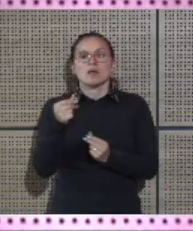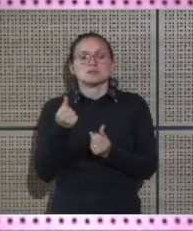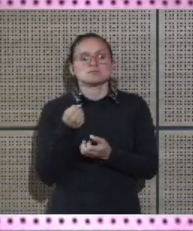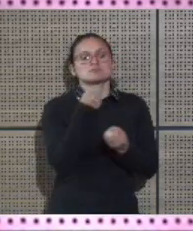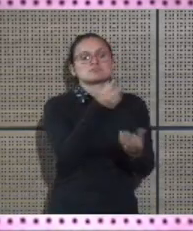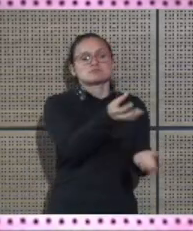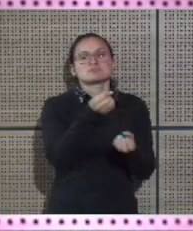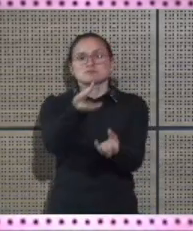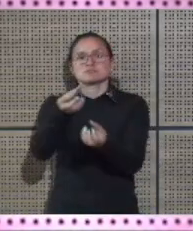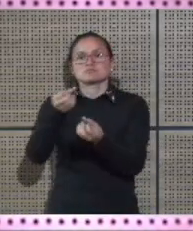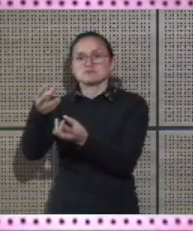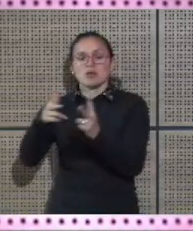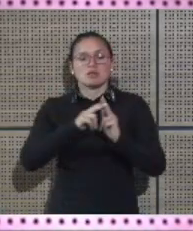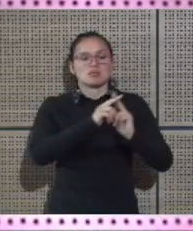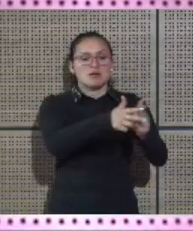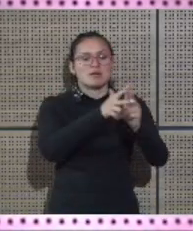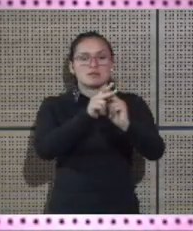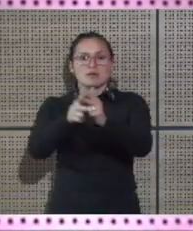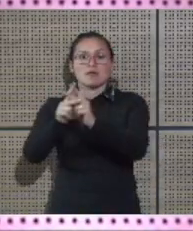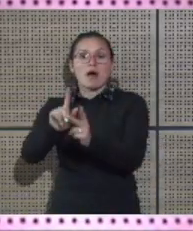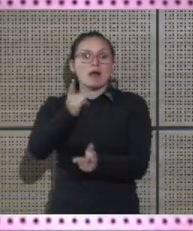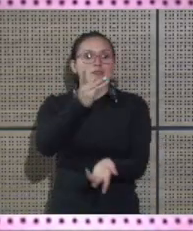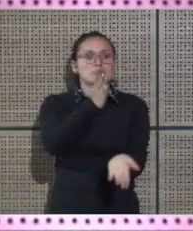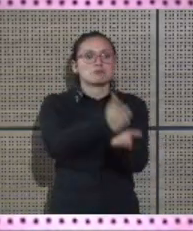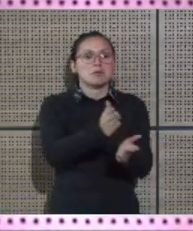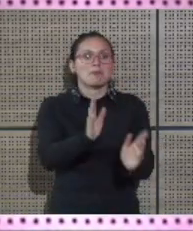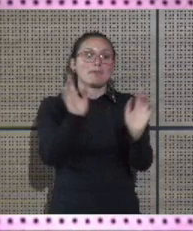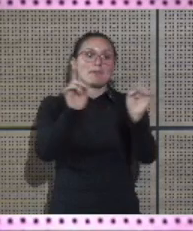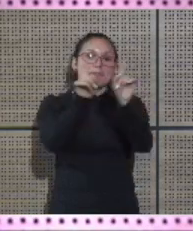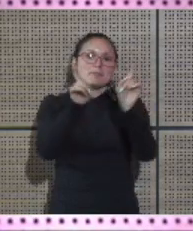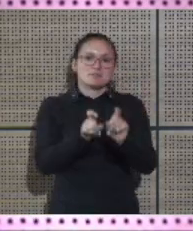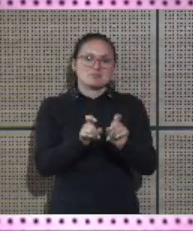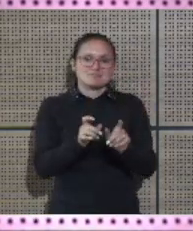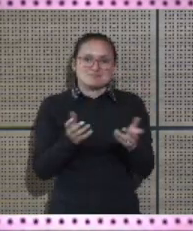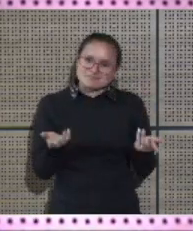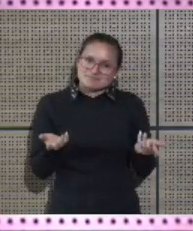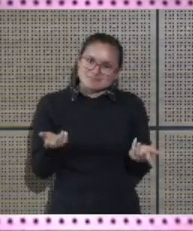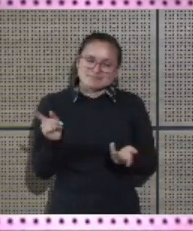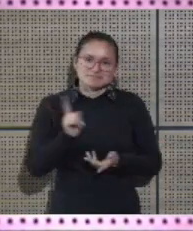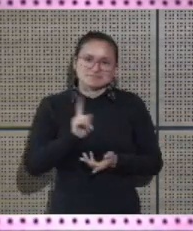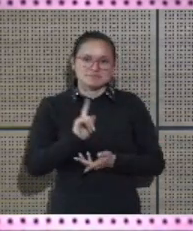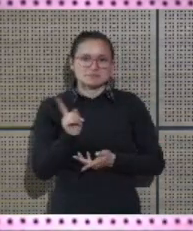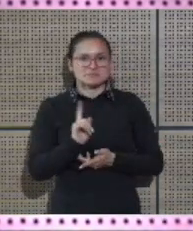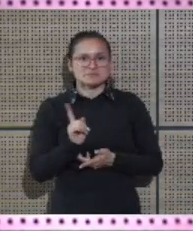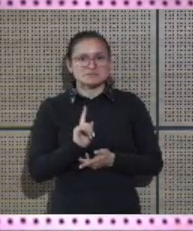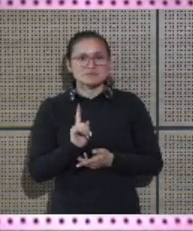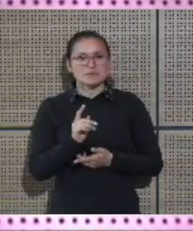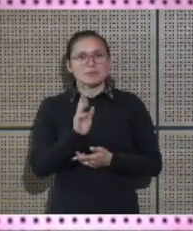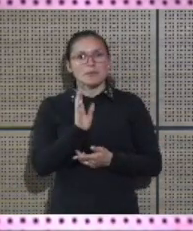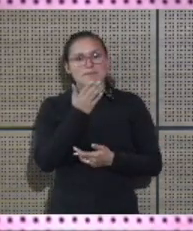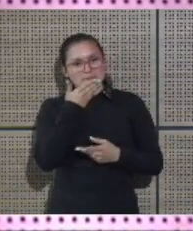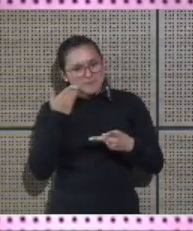entrega créditos en base a control de riesgo, imagínense ustedes esta misma